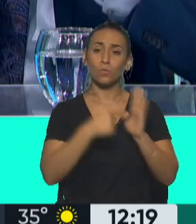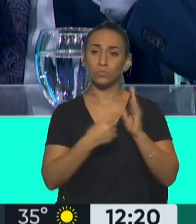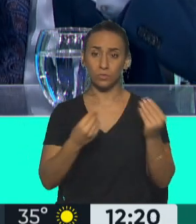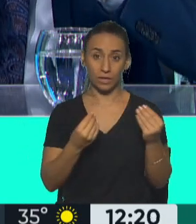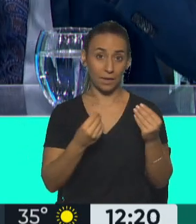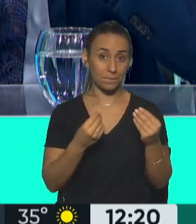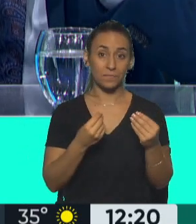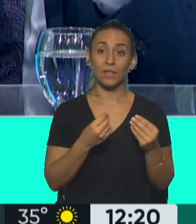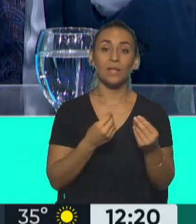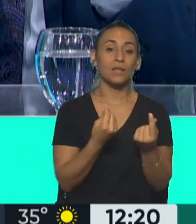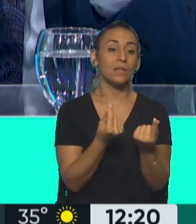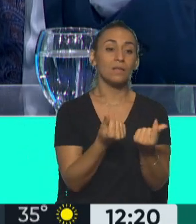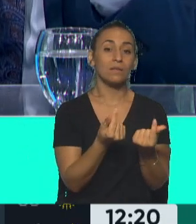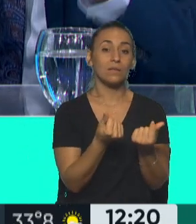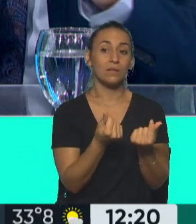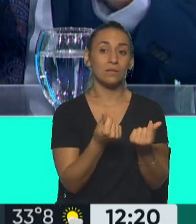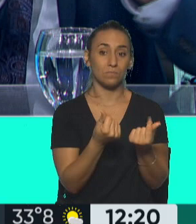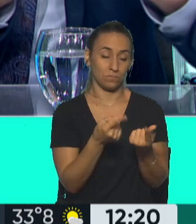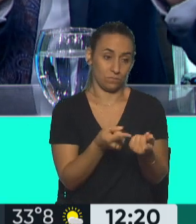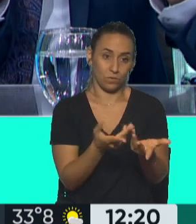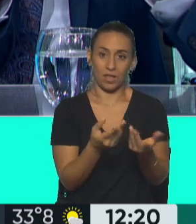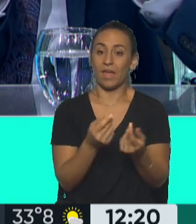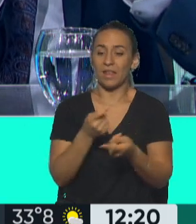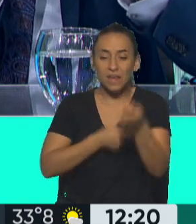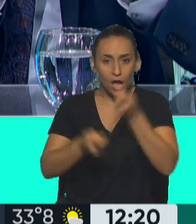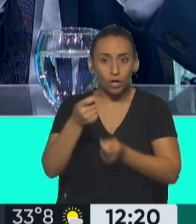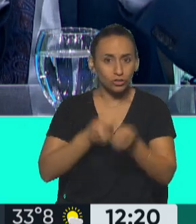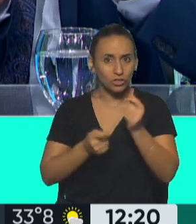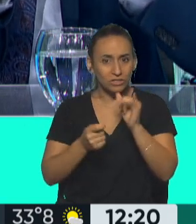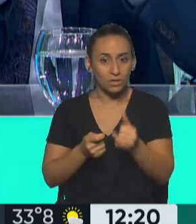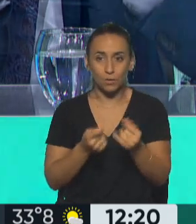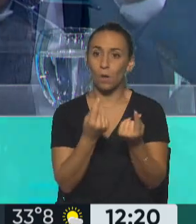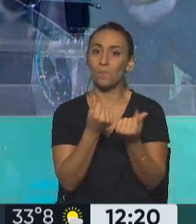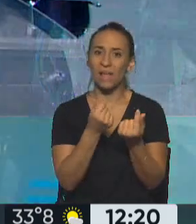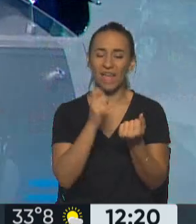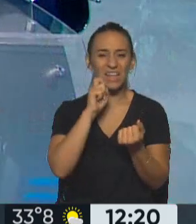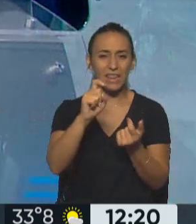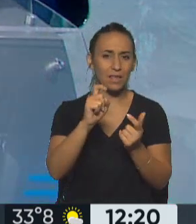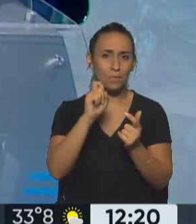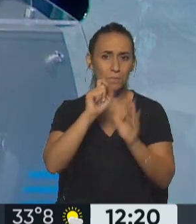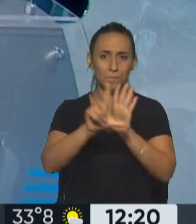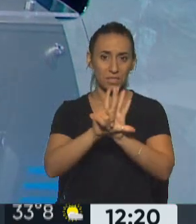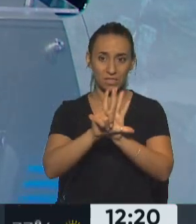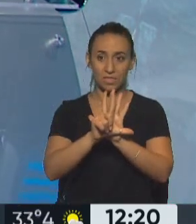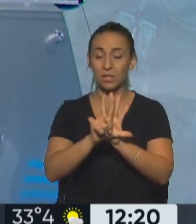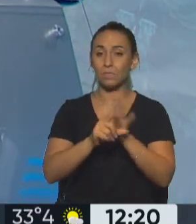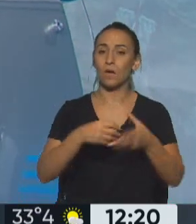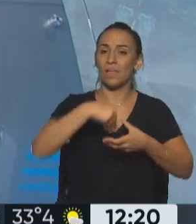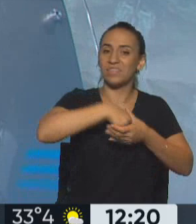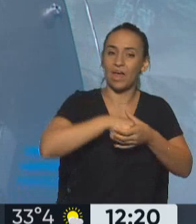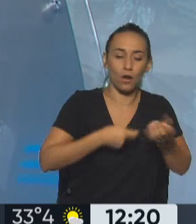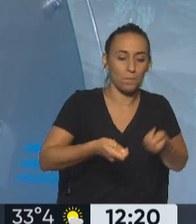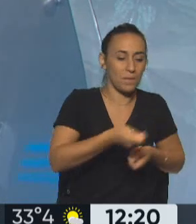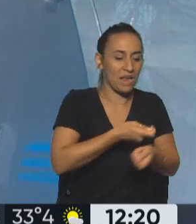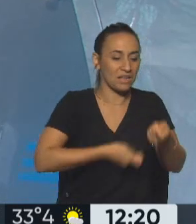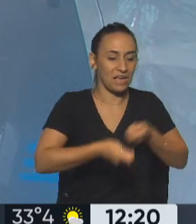cuenta, que es la dimensión financiera de este negocio, porque el dinero ilícito que proviene de este mercado interno asociado